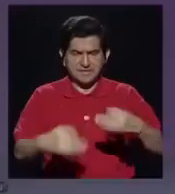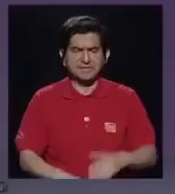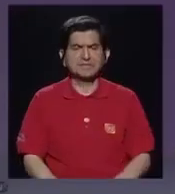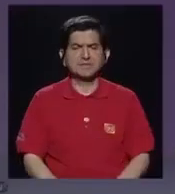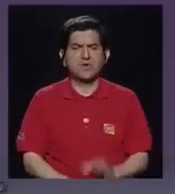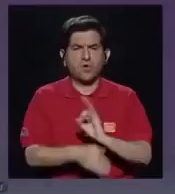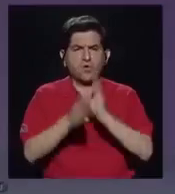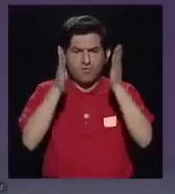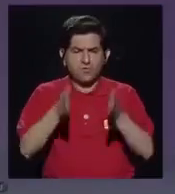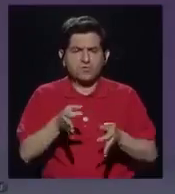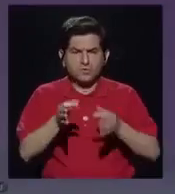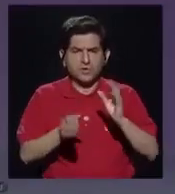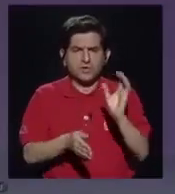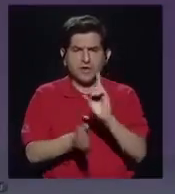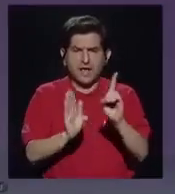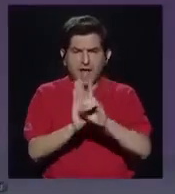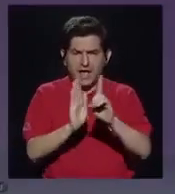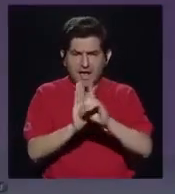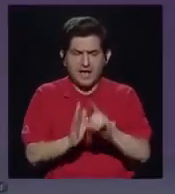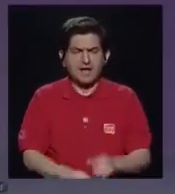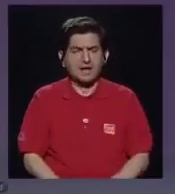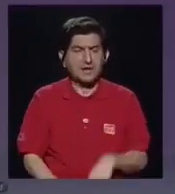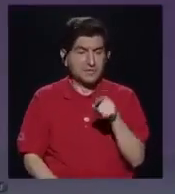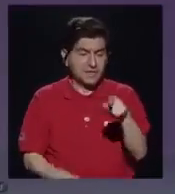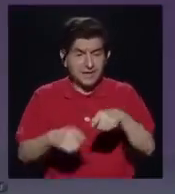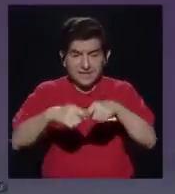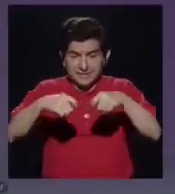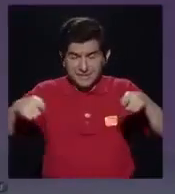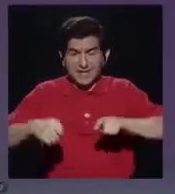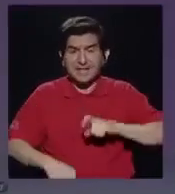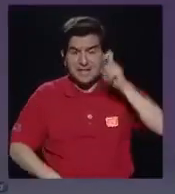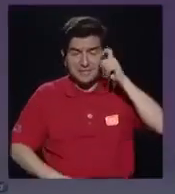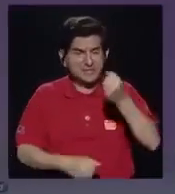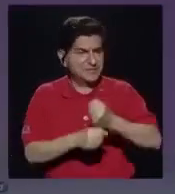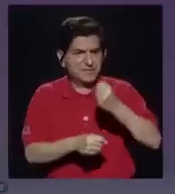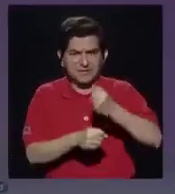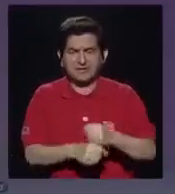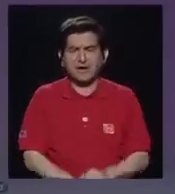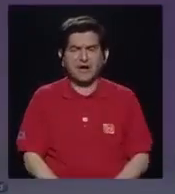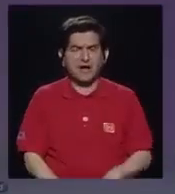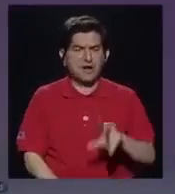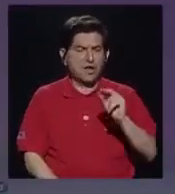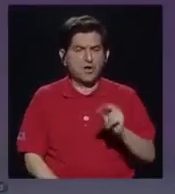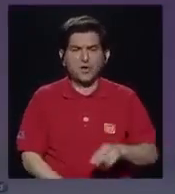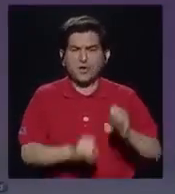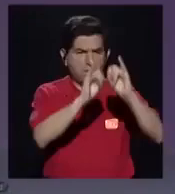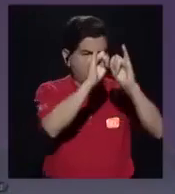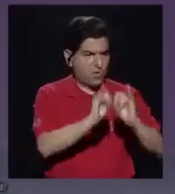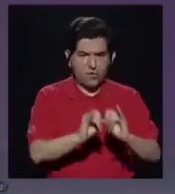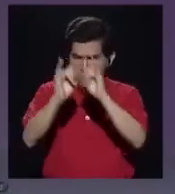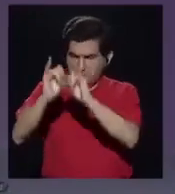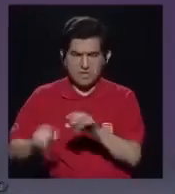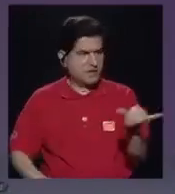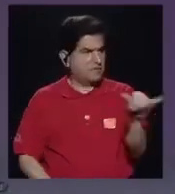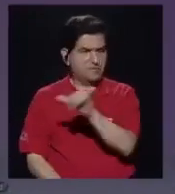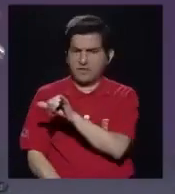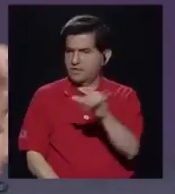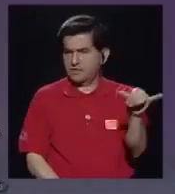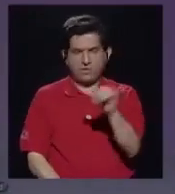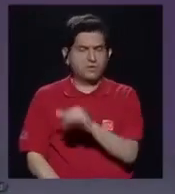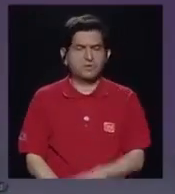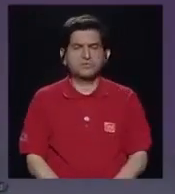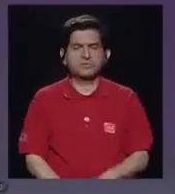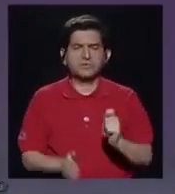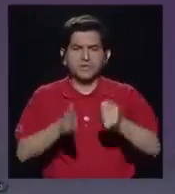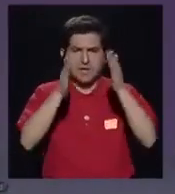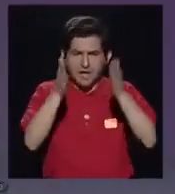trabajar con esa dimensión del género que es una relación de poder que no es una relación entre individuos iguales porque digamos